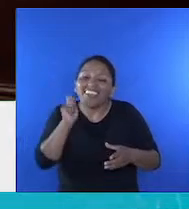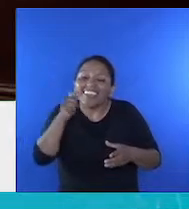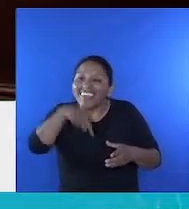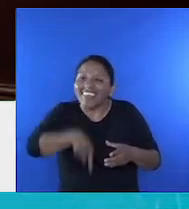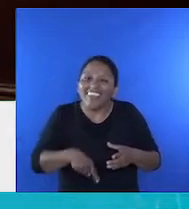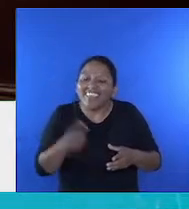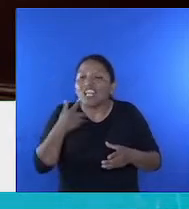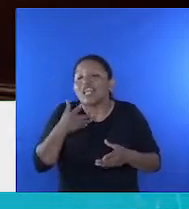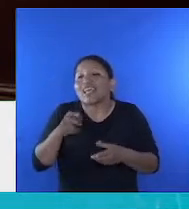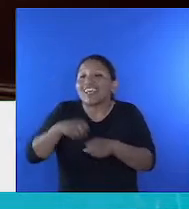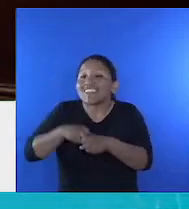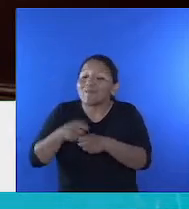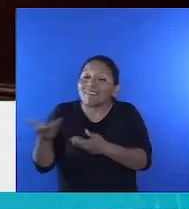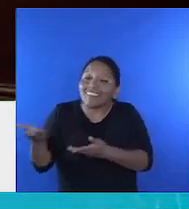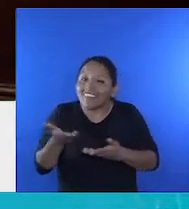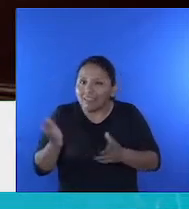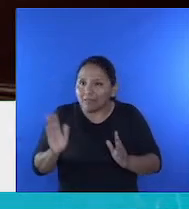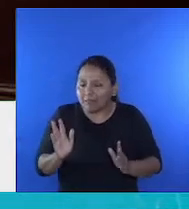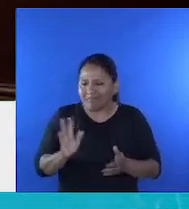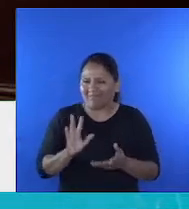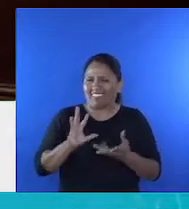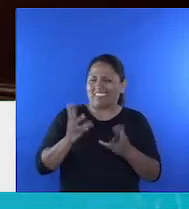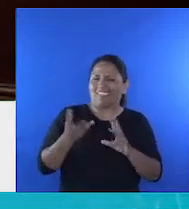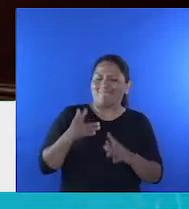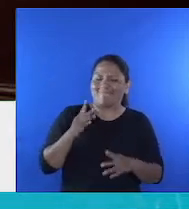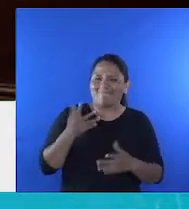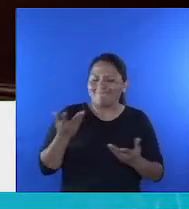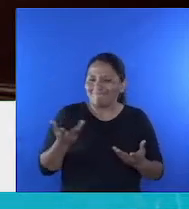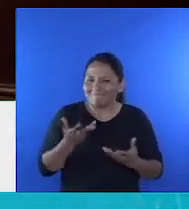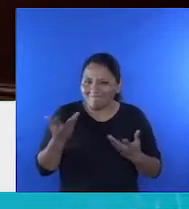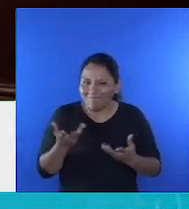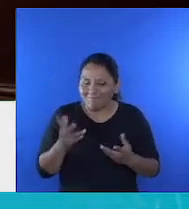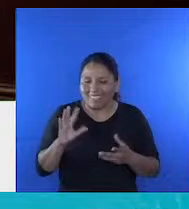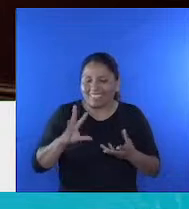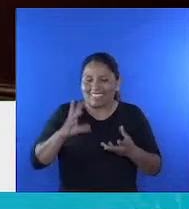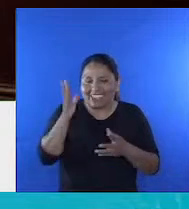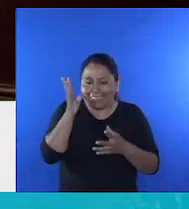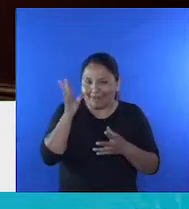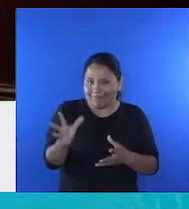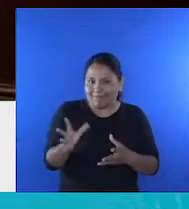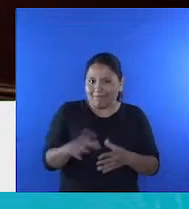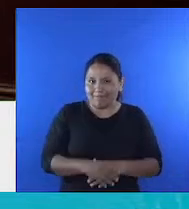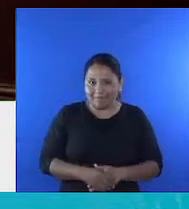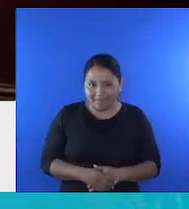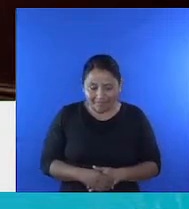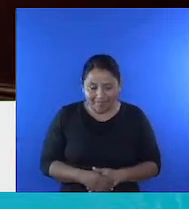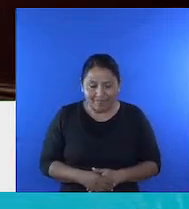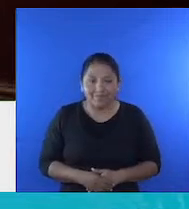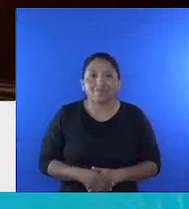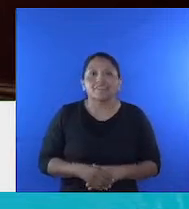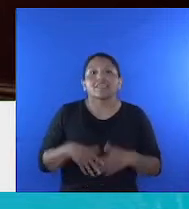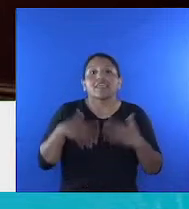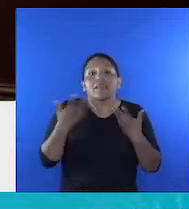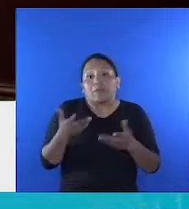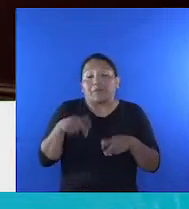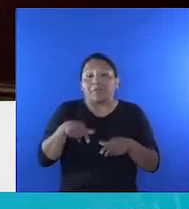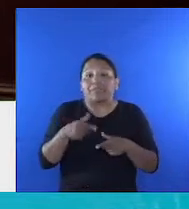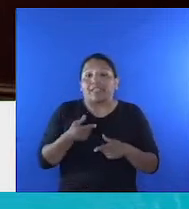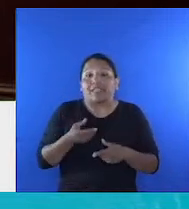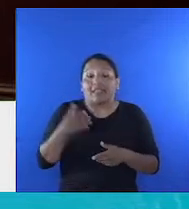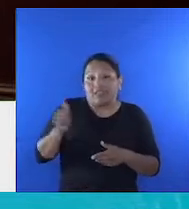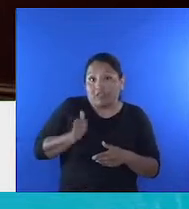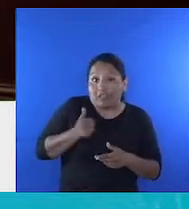pozo de agua, le invito una cerveza. Digo, la impunidad llevada a un extremo, ¿no? Y en este caso, el soldado